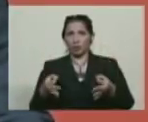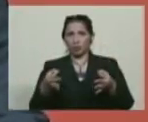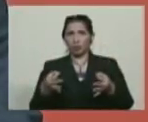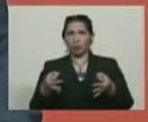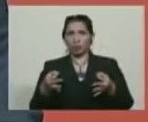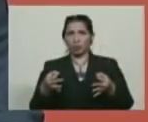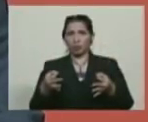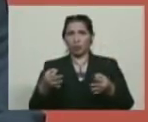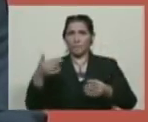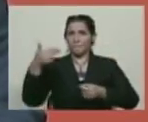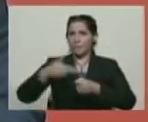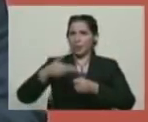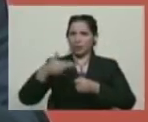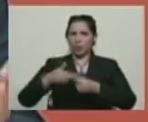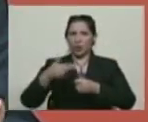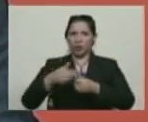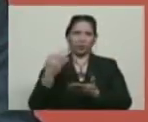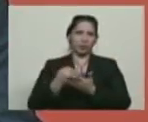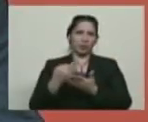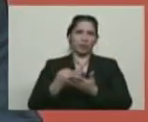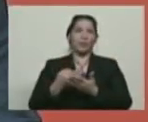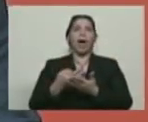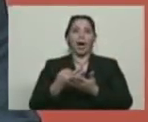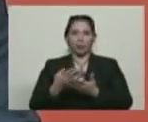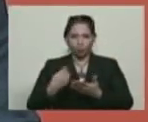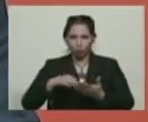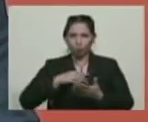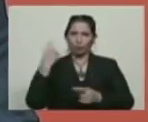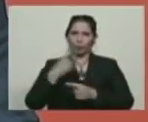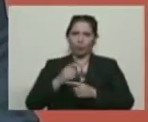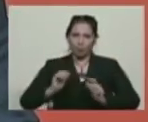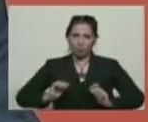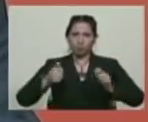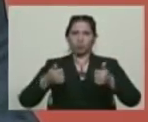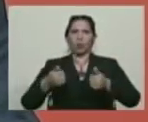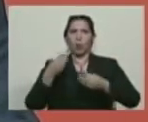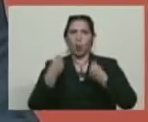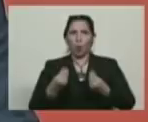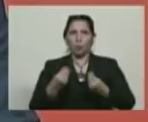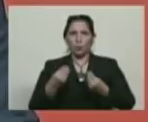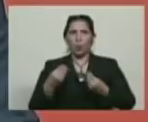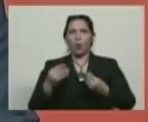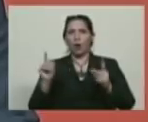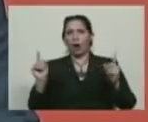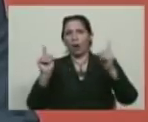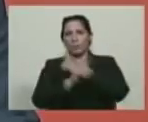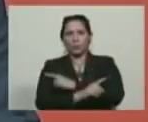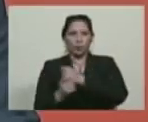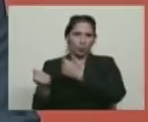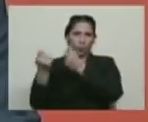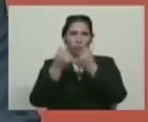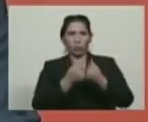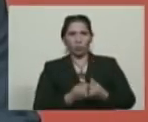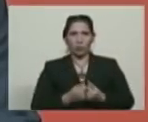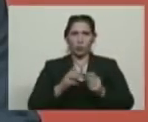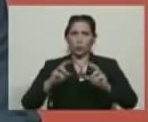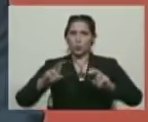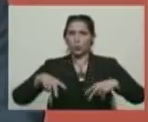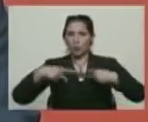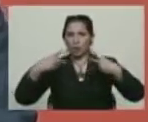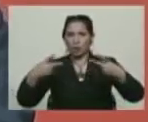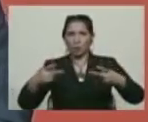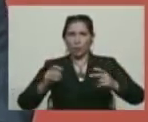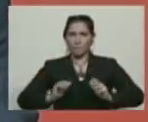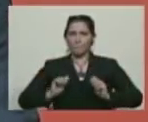rentista y darle parto a la diversificación económica al nuevo comienzo